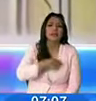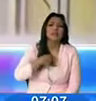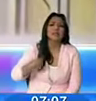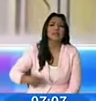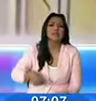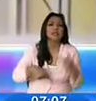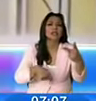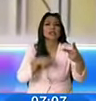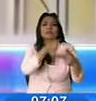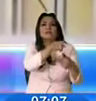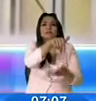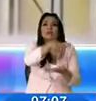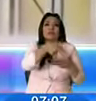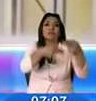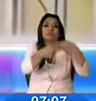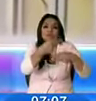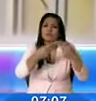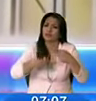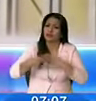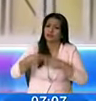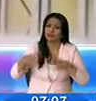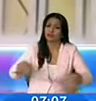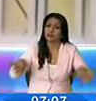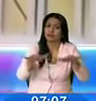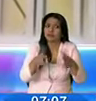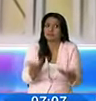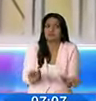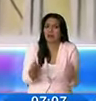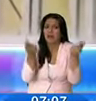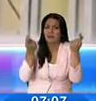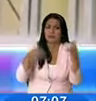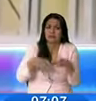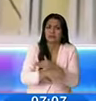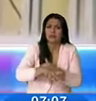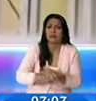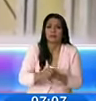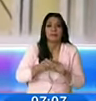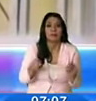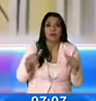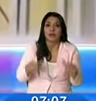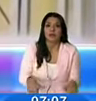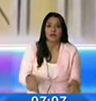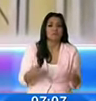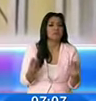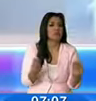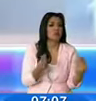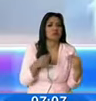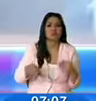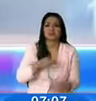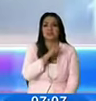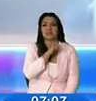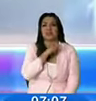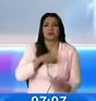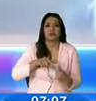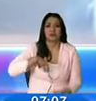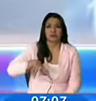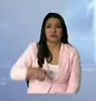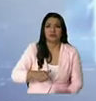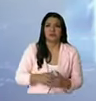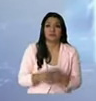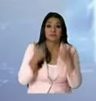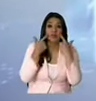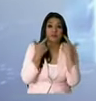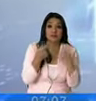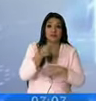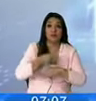frente. Y todo esto son negocios, ¿eh? Cualquier rato los jóvenes los asaltan, pero por aquí cualquier cantidad de asaltos. Según la Fiscalía del Guayas, en el